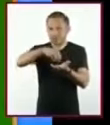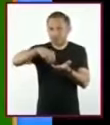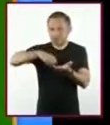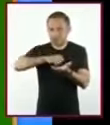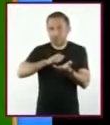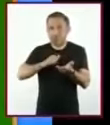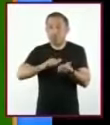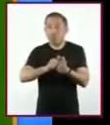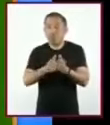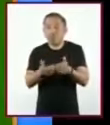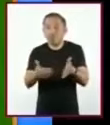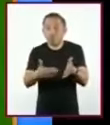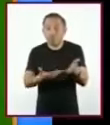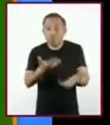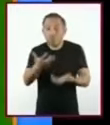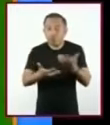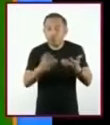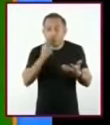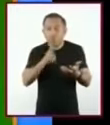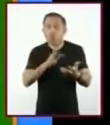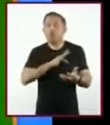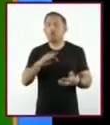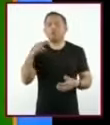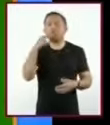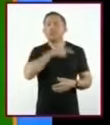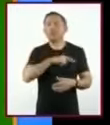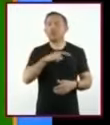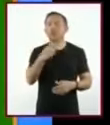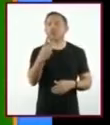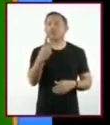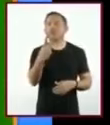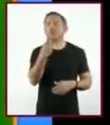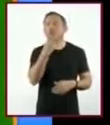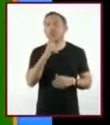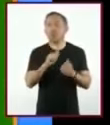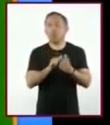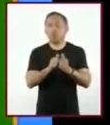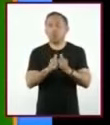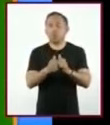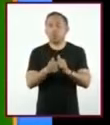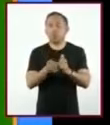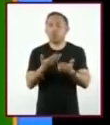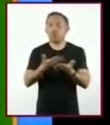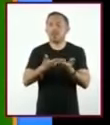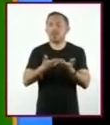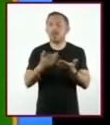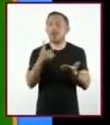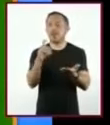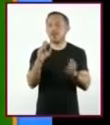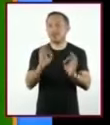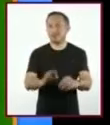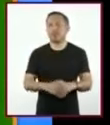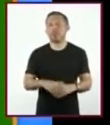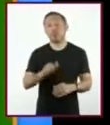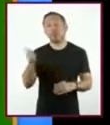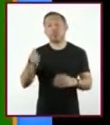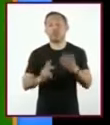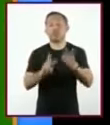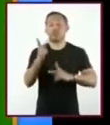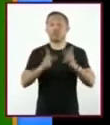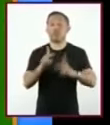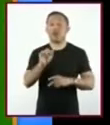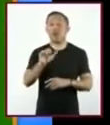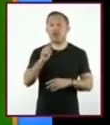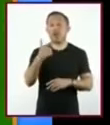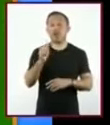cocinar, van a ver cómo esto en unos 2-3 minutos ya se hidratan estas algas. Aquí también tenemos el alga nori, que es el que se